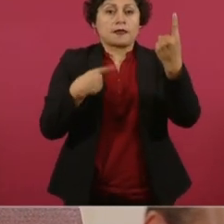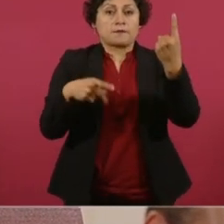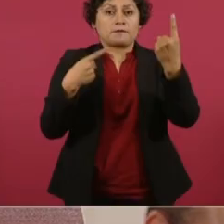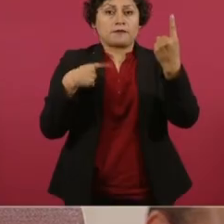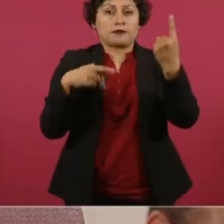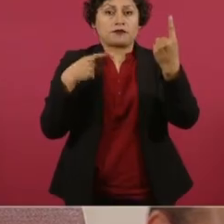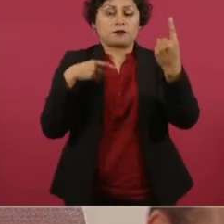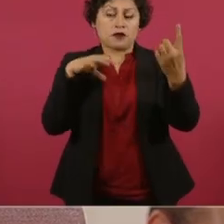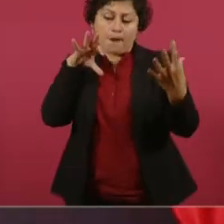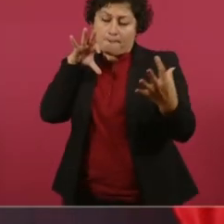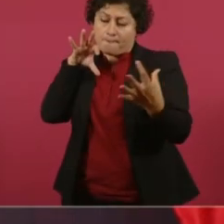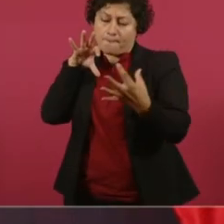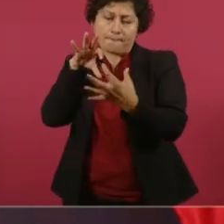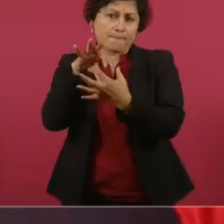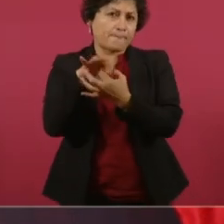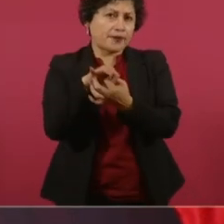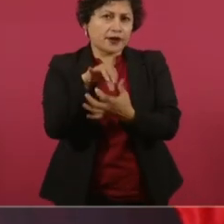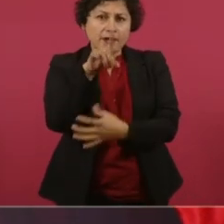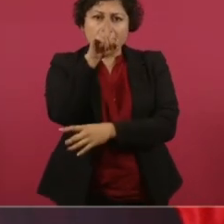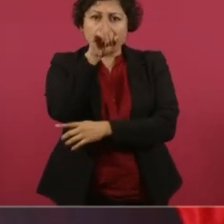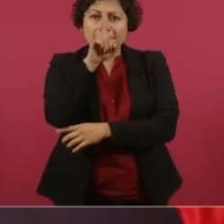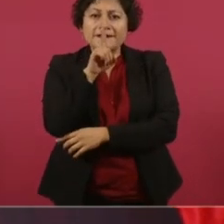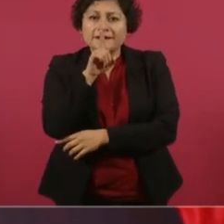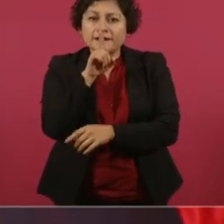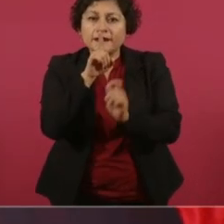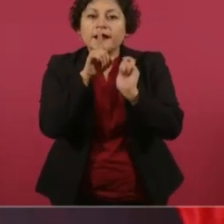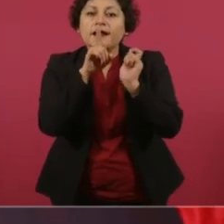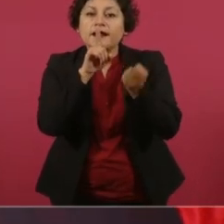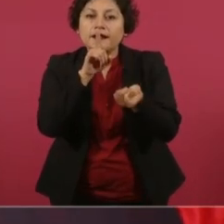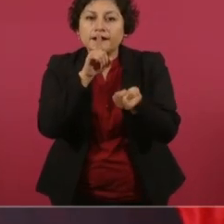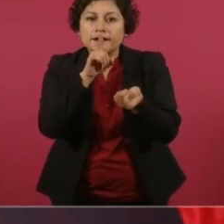pierde hasta la imaginación y el talento.